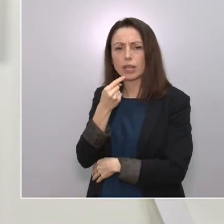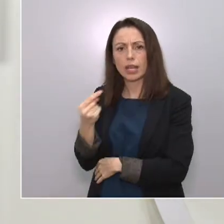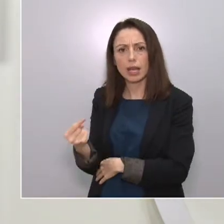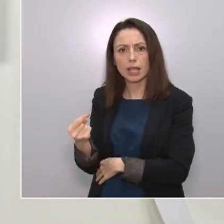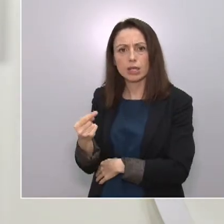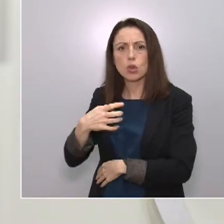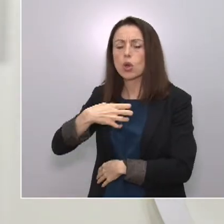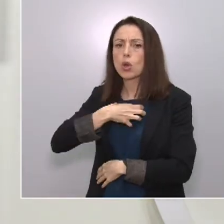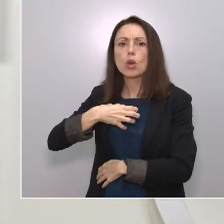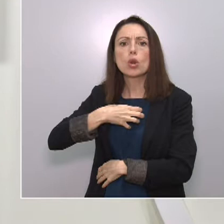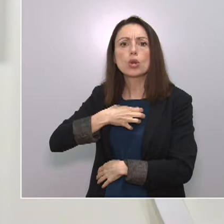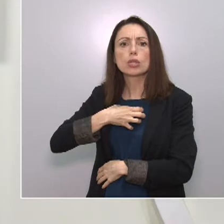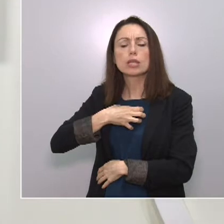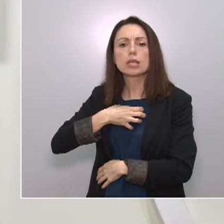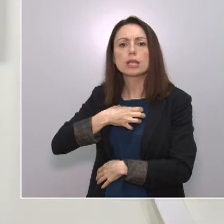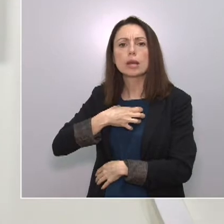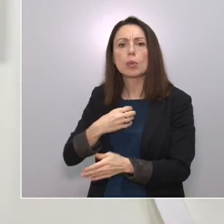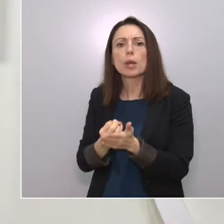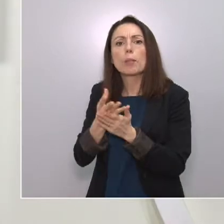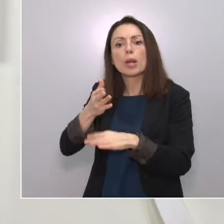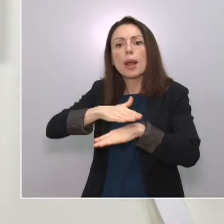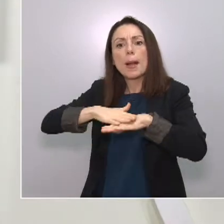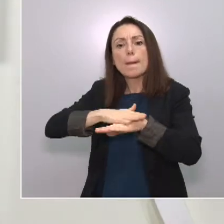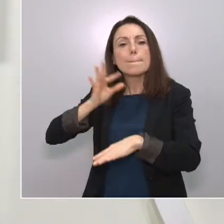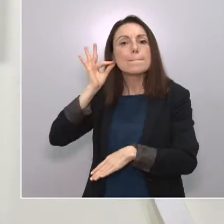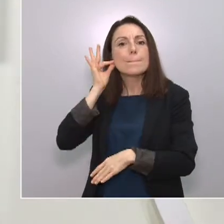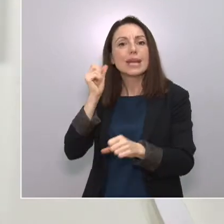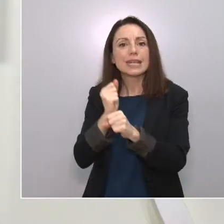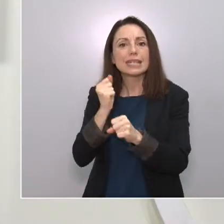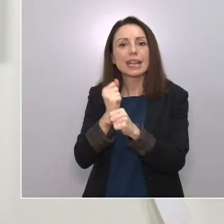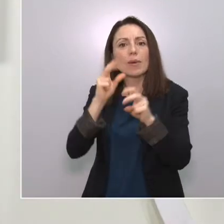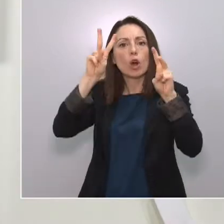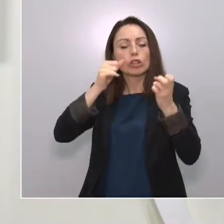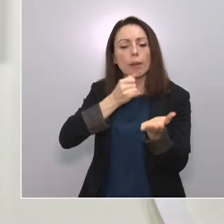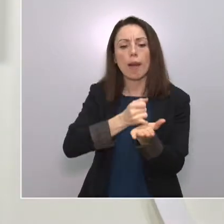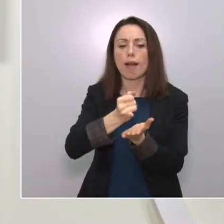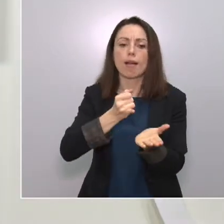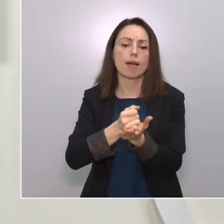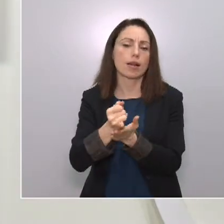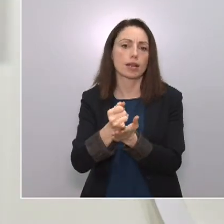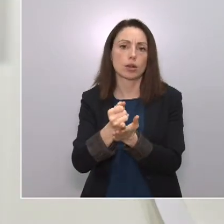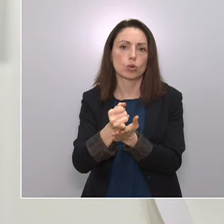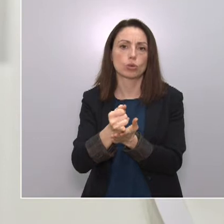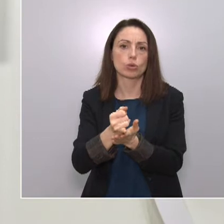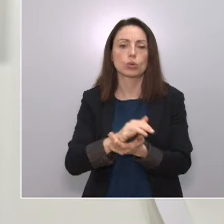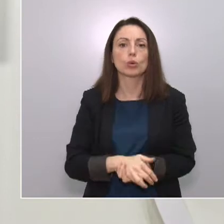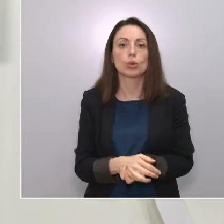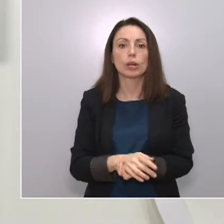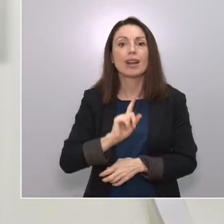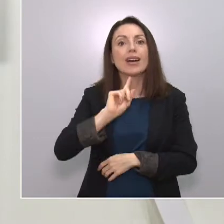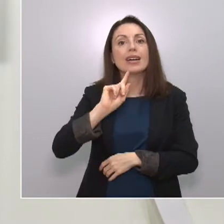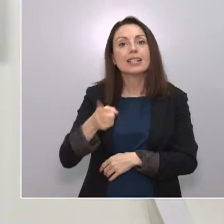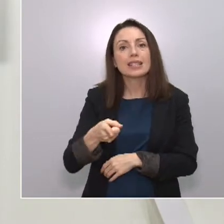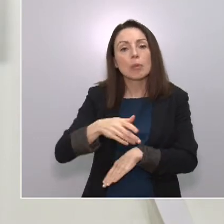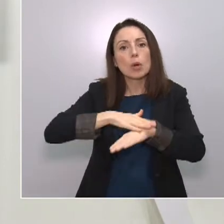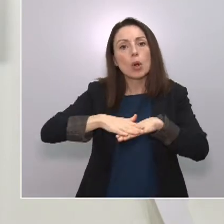admisibles las declaraciones de la ministra de Trabajo sobre la agricultura. Como tampoco lo son las palabras del ministro